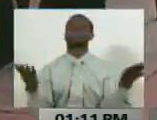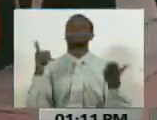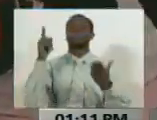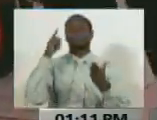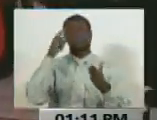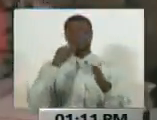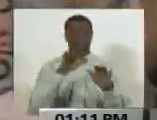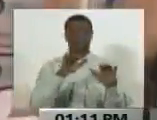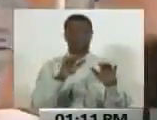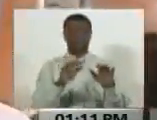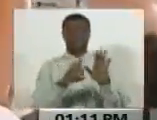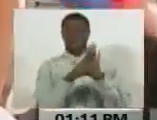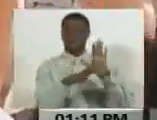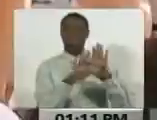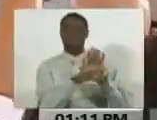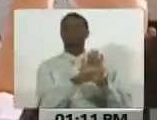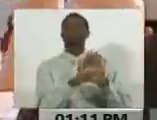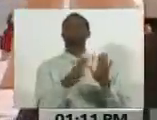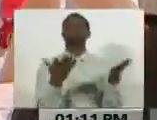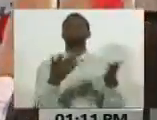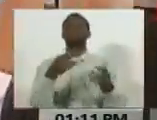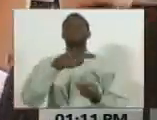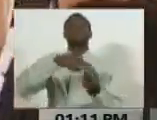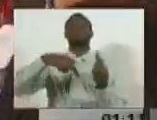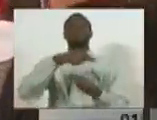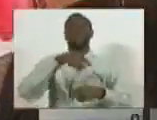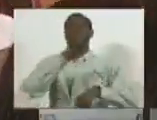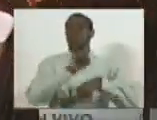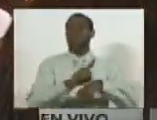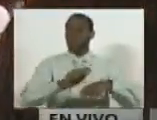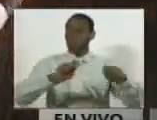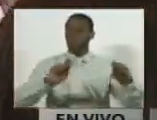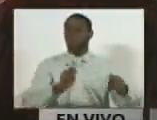solo en revolución. De mil